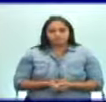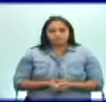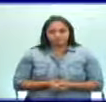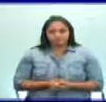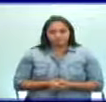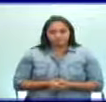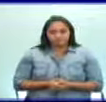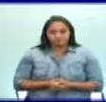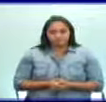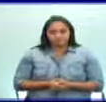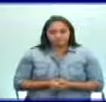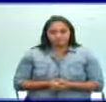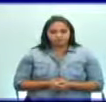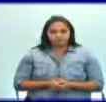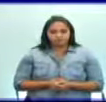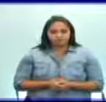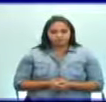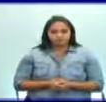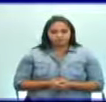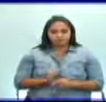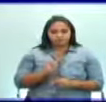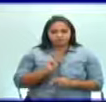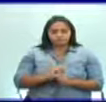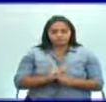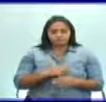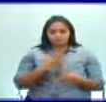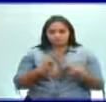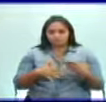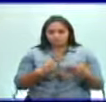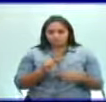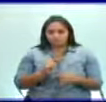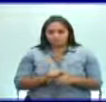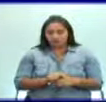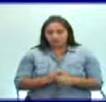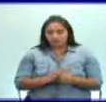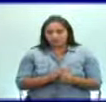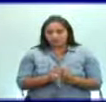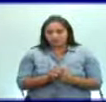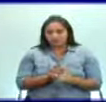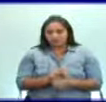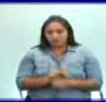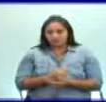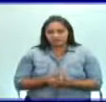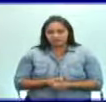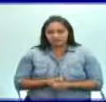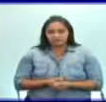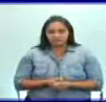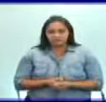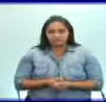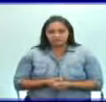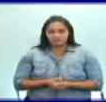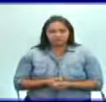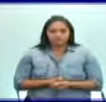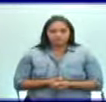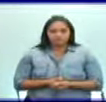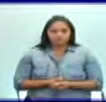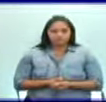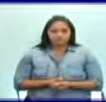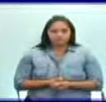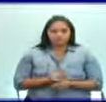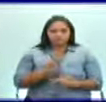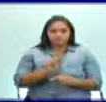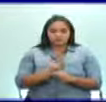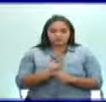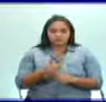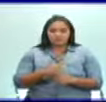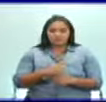También, muy a tono con lo que sucede actualmente, por eso debemos cuidarnos. Mira, está la bacteria Escherichia coli, generalmente se aloja en el intestino delgado,